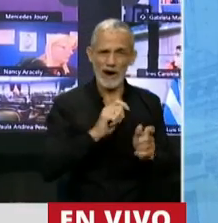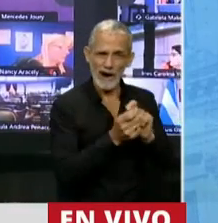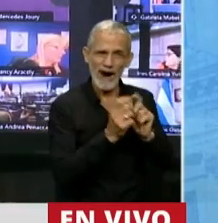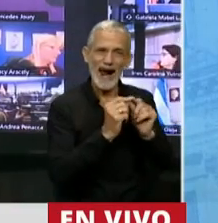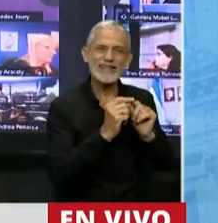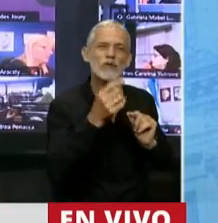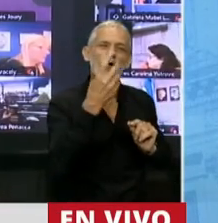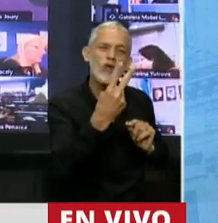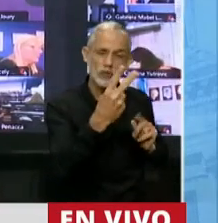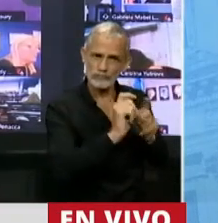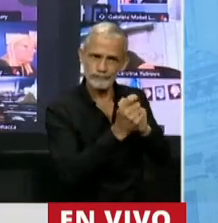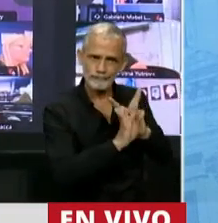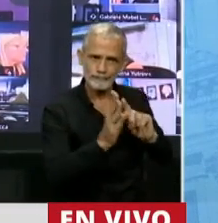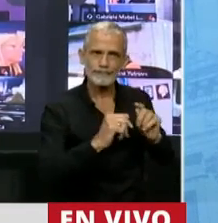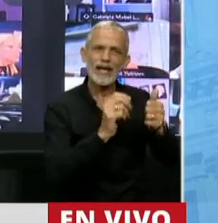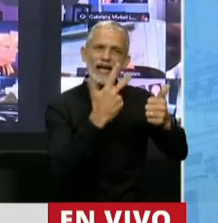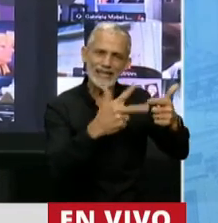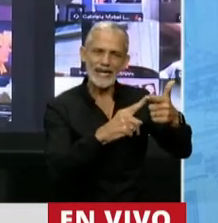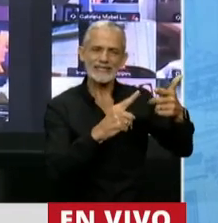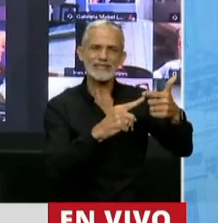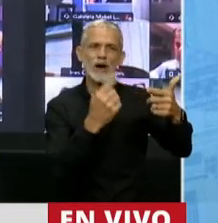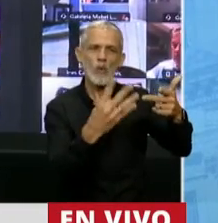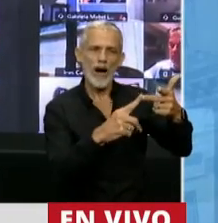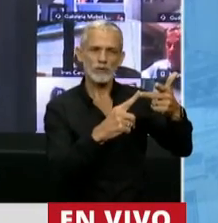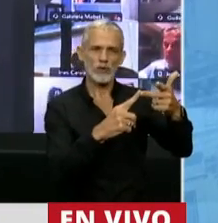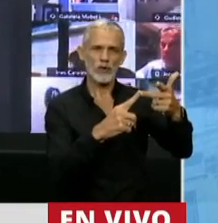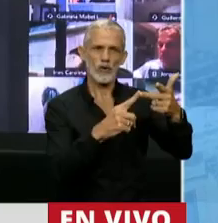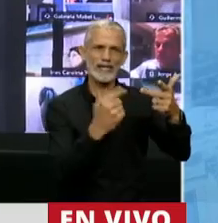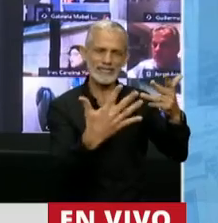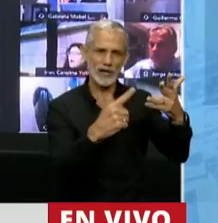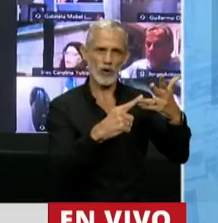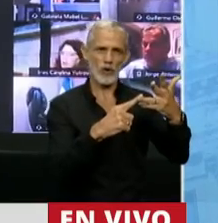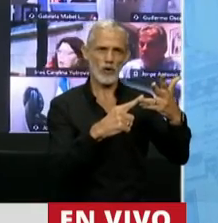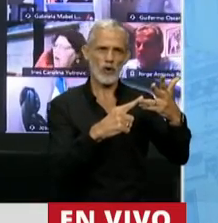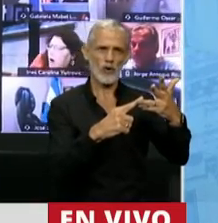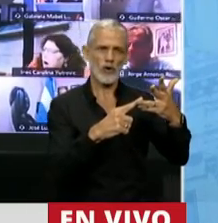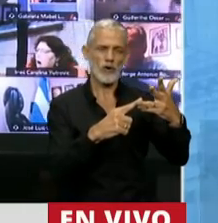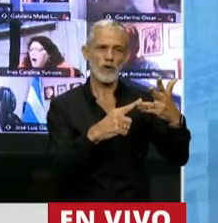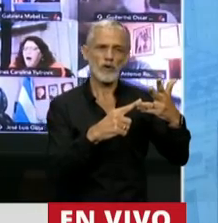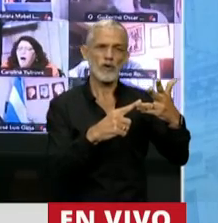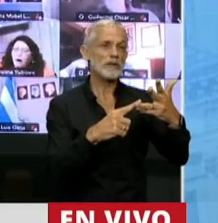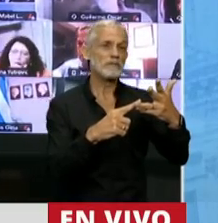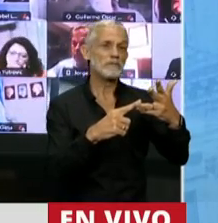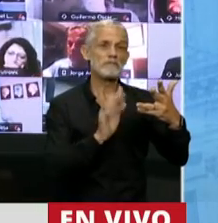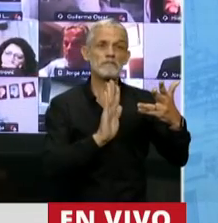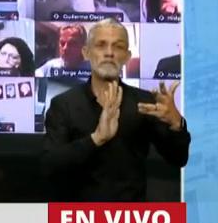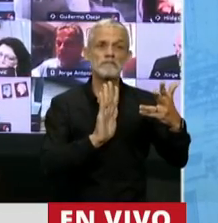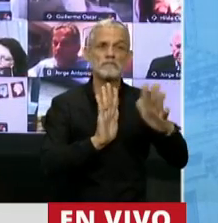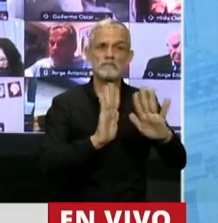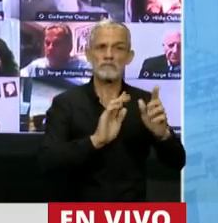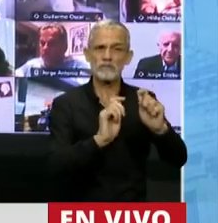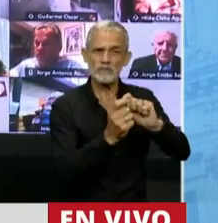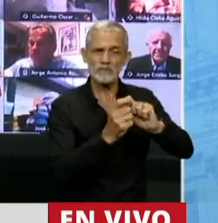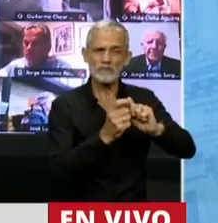modificamos el artículo 2, el 3, el 4, el 5, y no tenemos modificaciones